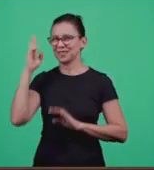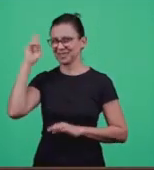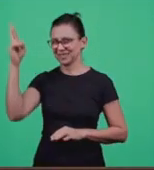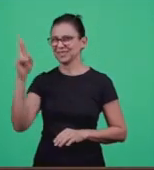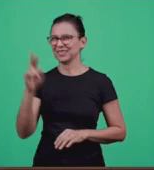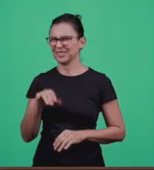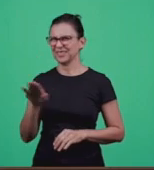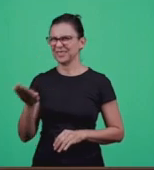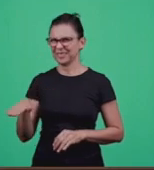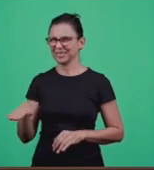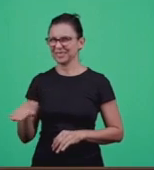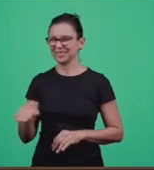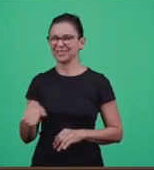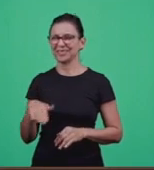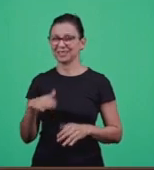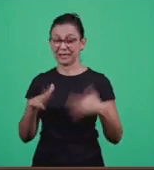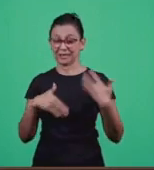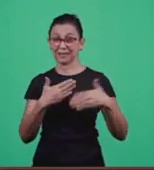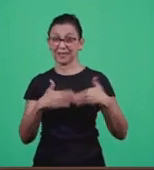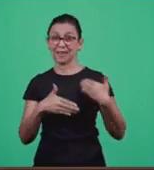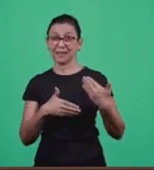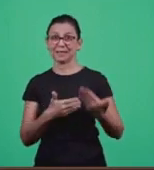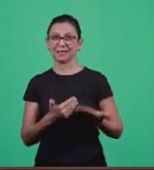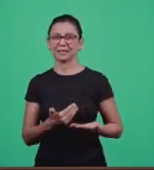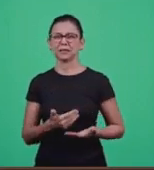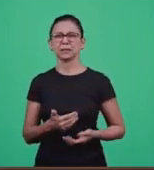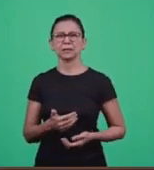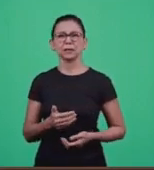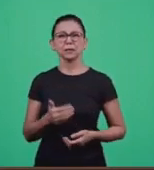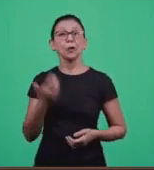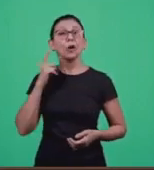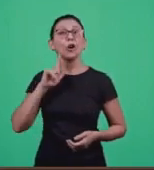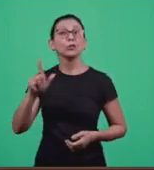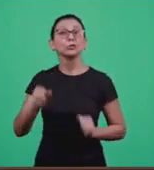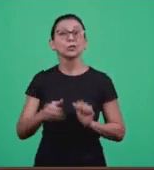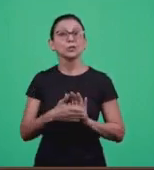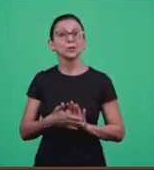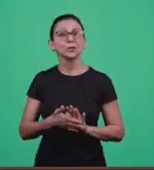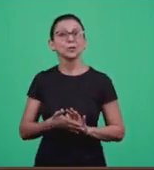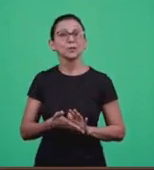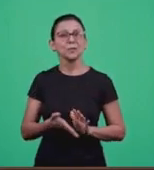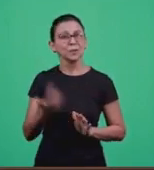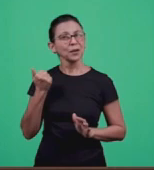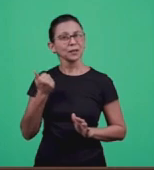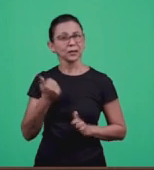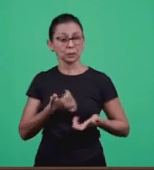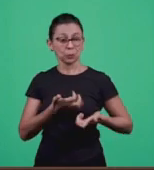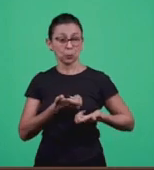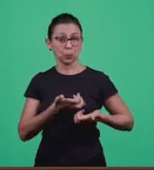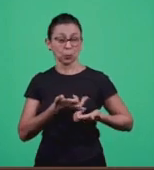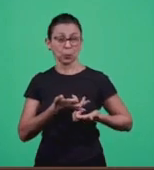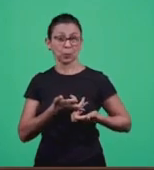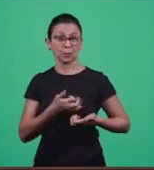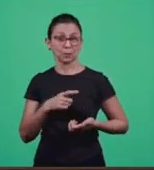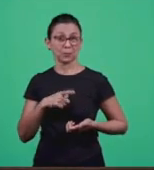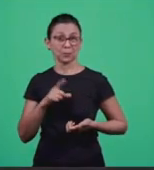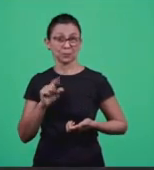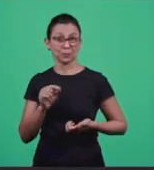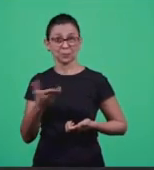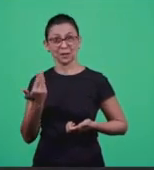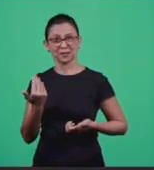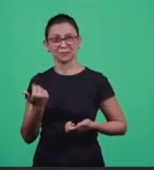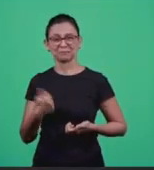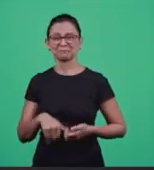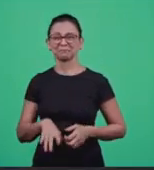cómo es bueno cantar lores al Señor. No, niños, el Señor alegra nuestros corazones. Vamos a cantar uno más. Tengo